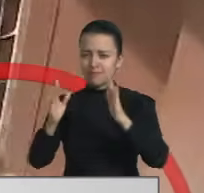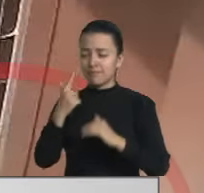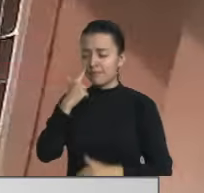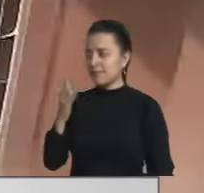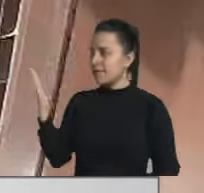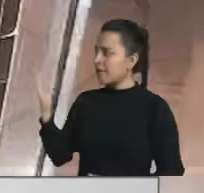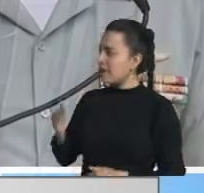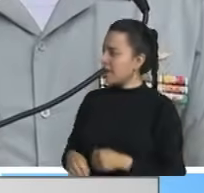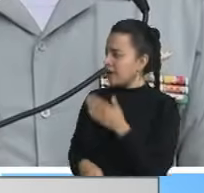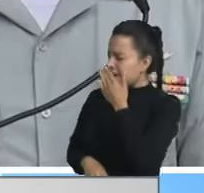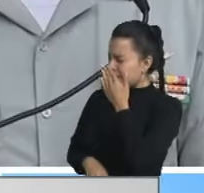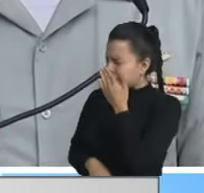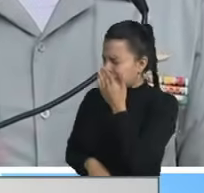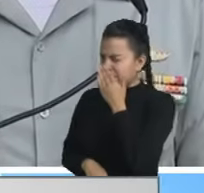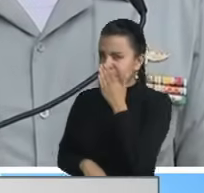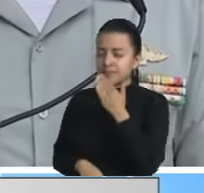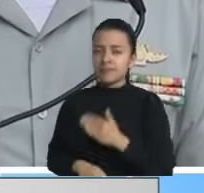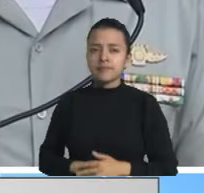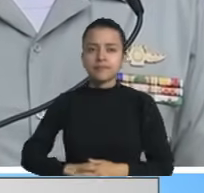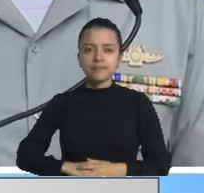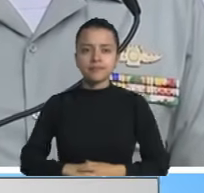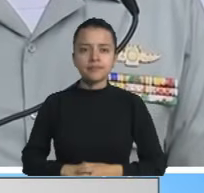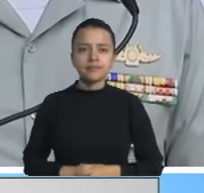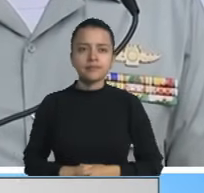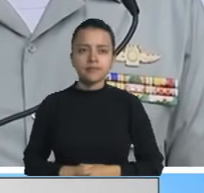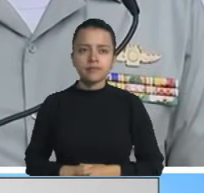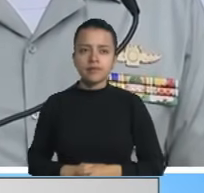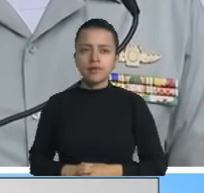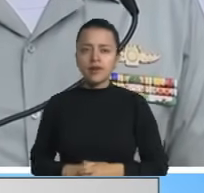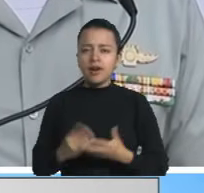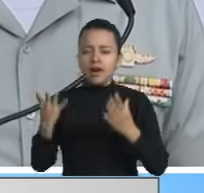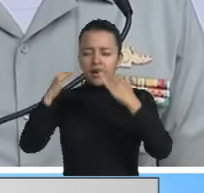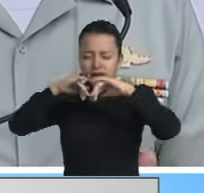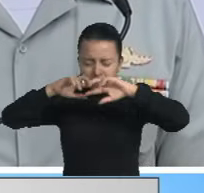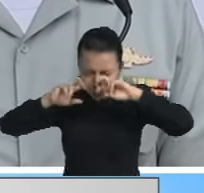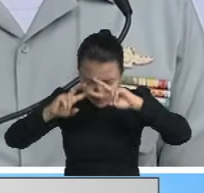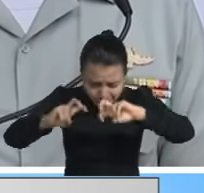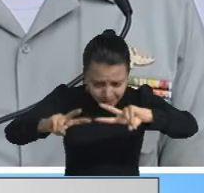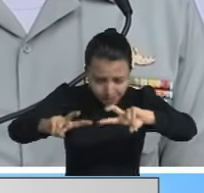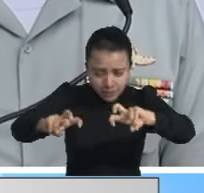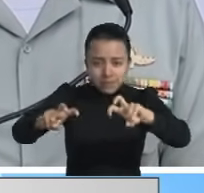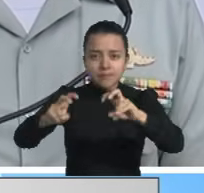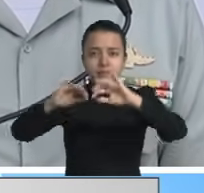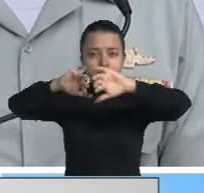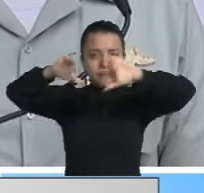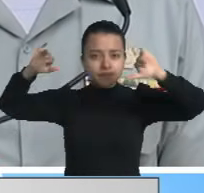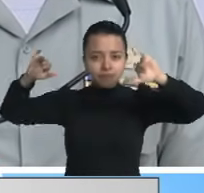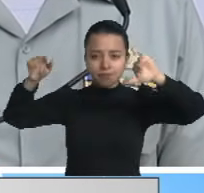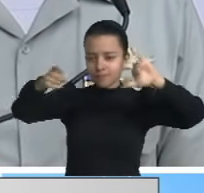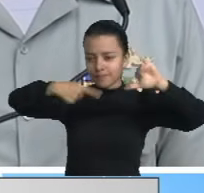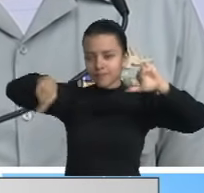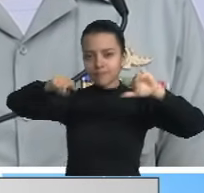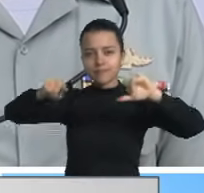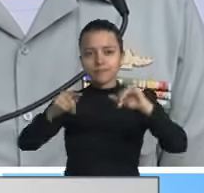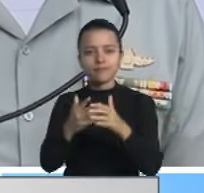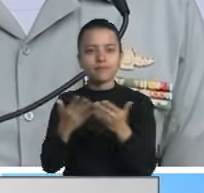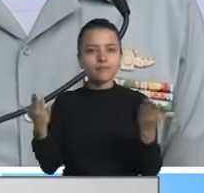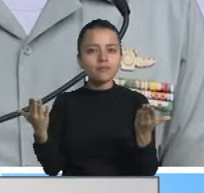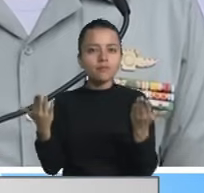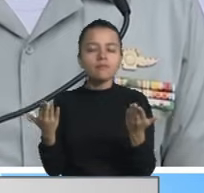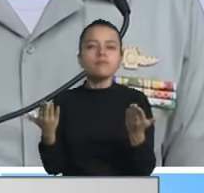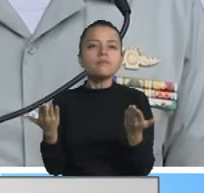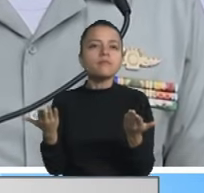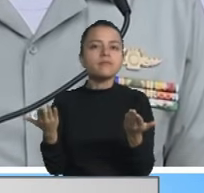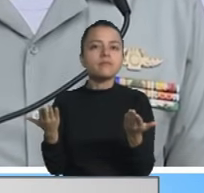Escuchemos. De manera interna se abre una investigación para lograr determinar realmente el procedimiento que se